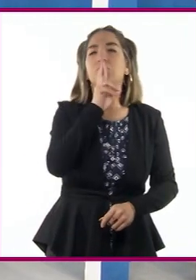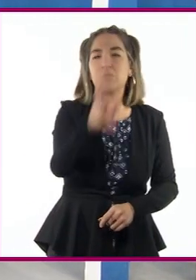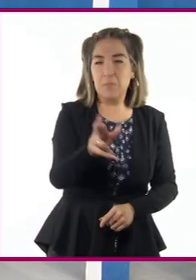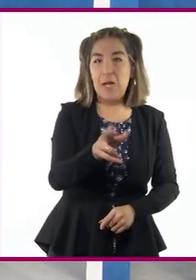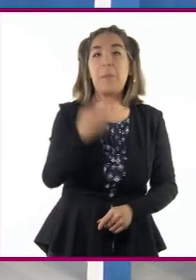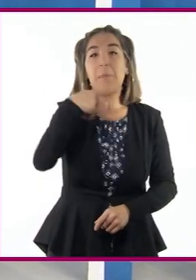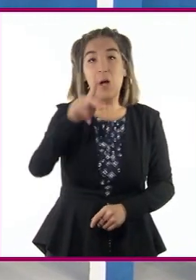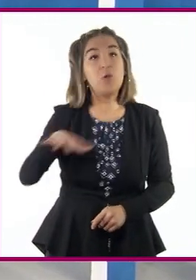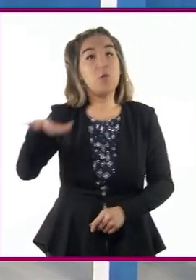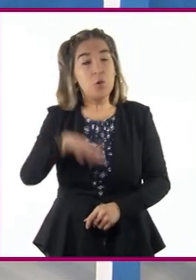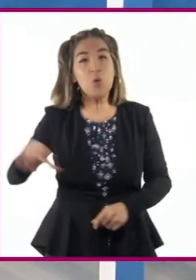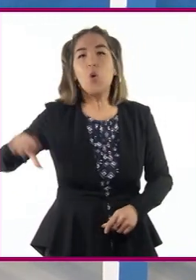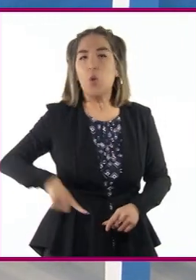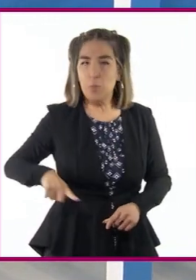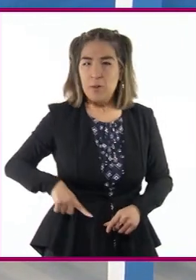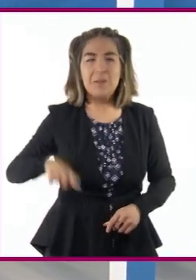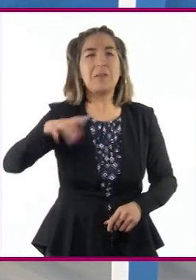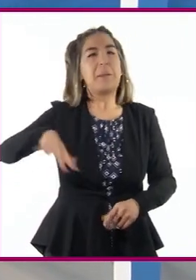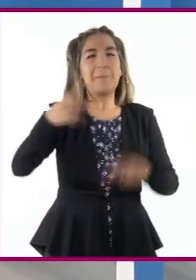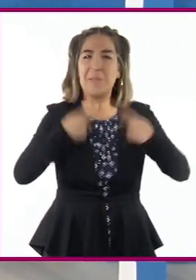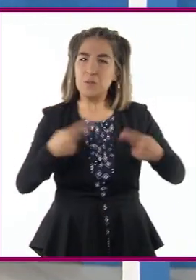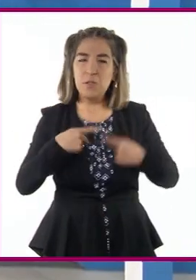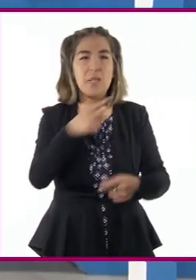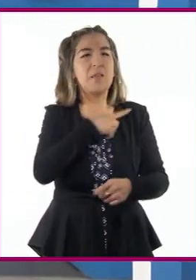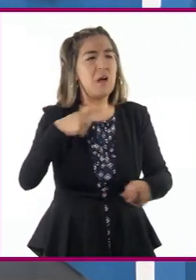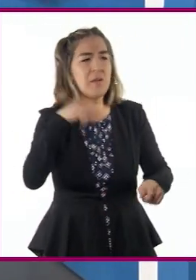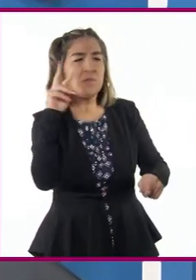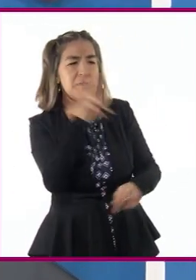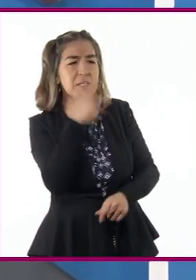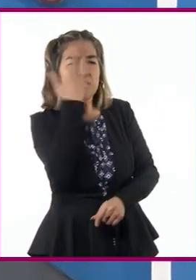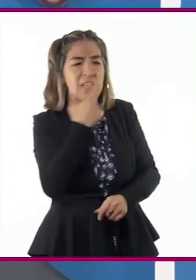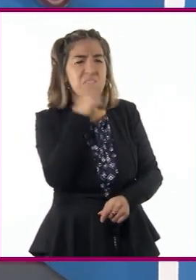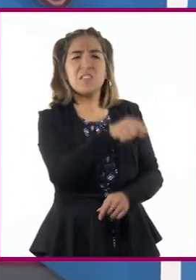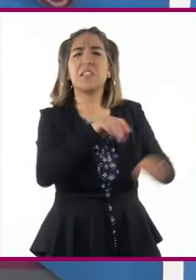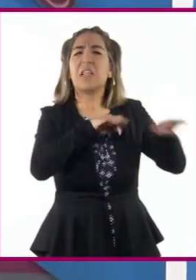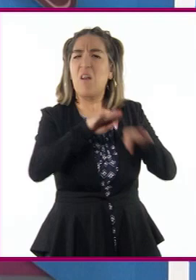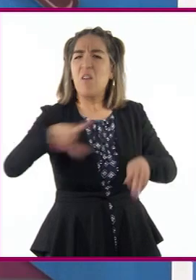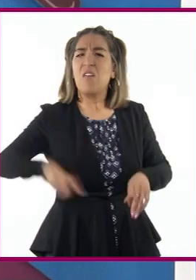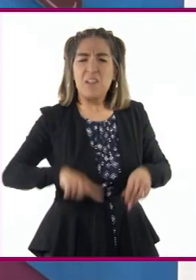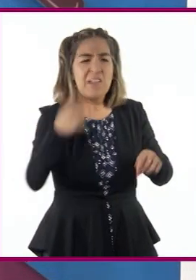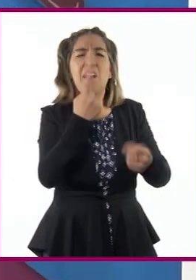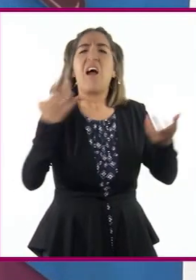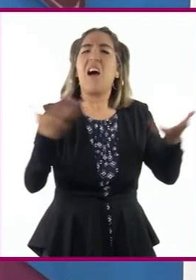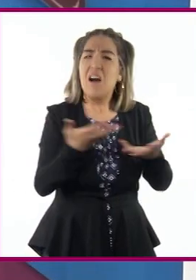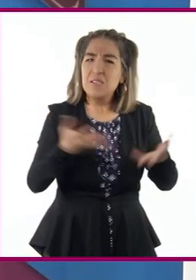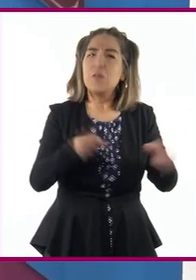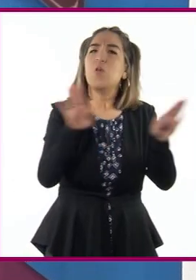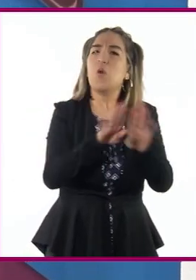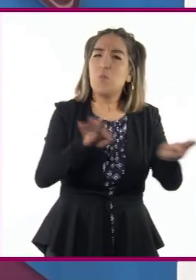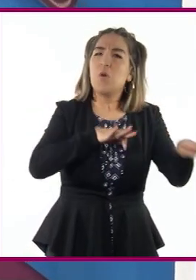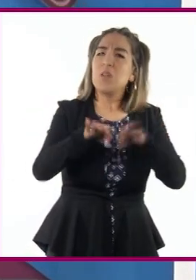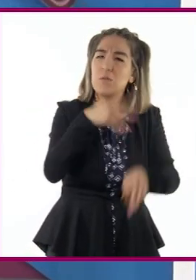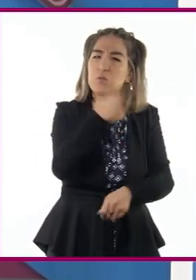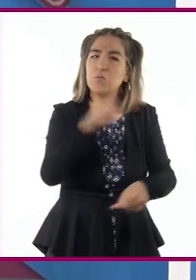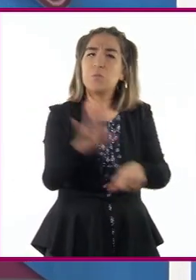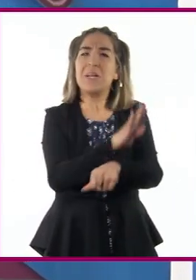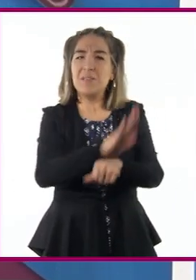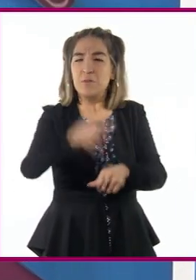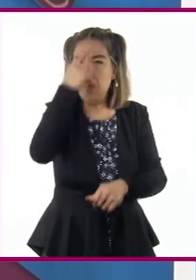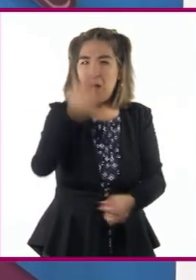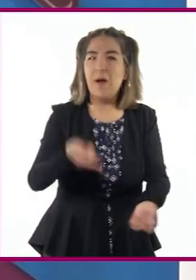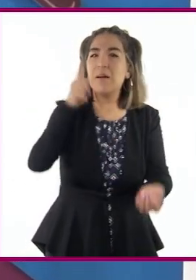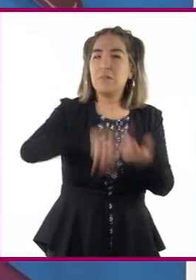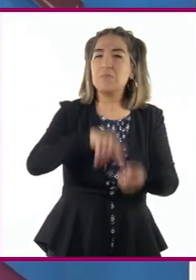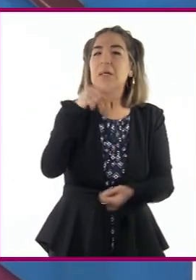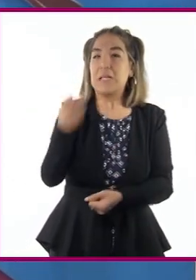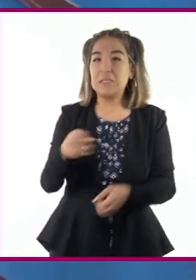responsabilidad de monitorear los actos de gobierno, de saber qué se hace, con qué criterios y cuáles son los beneficios que se obtienen